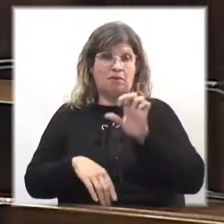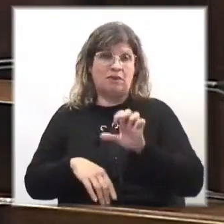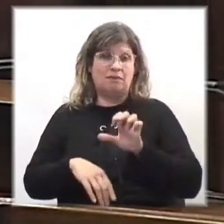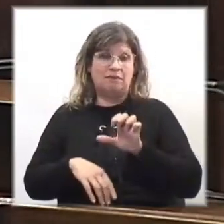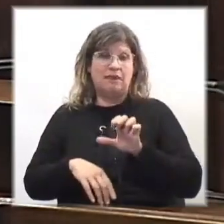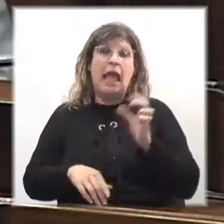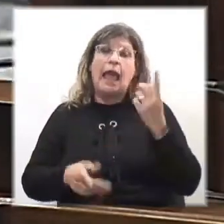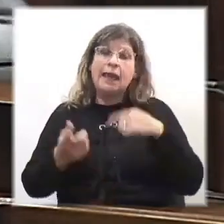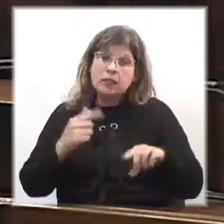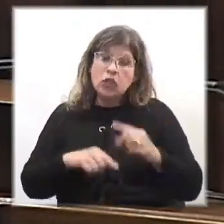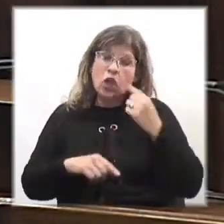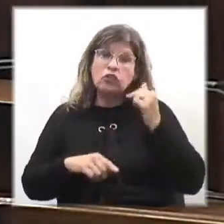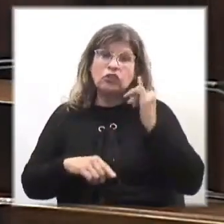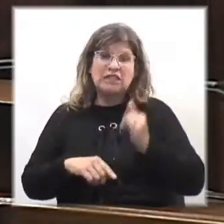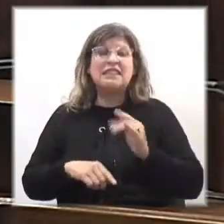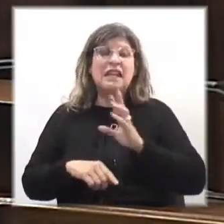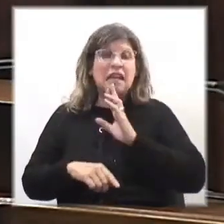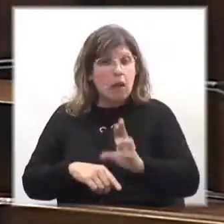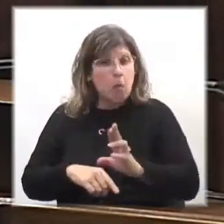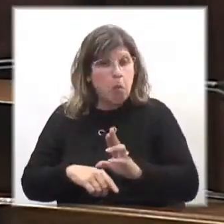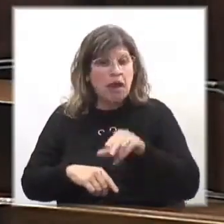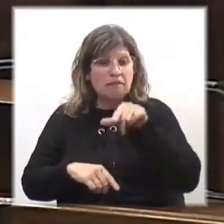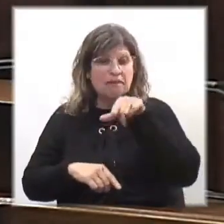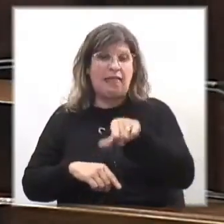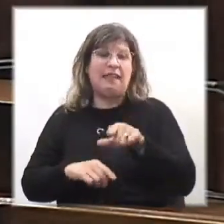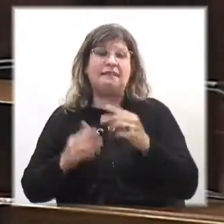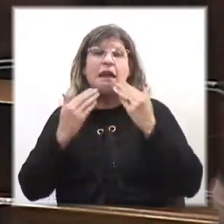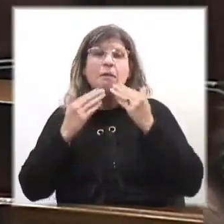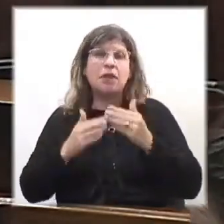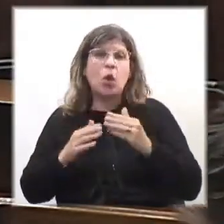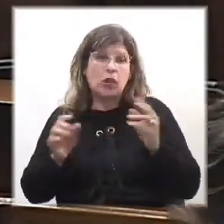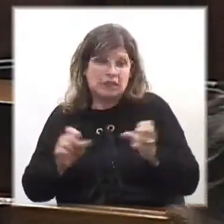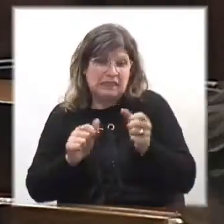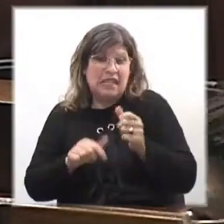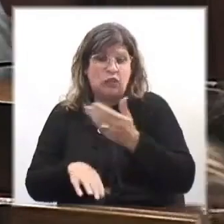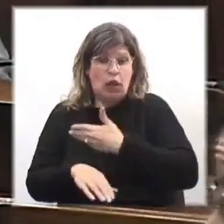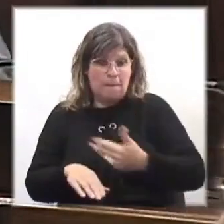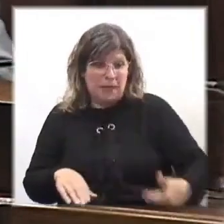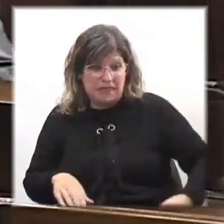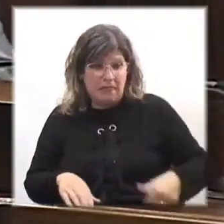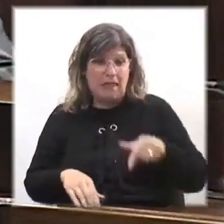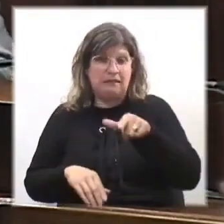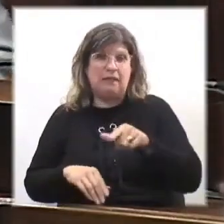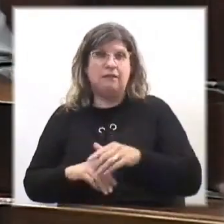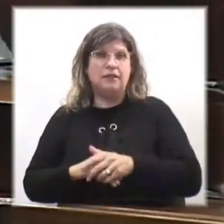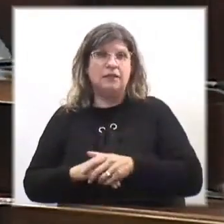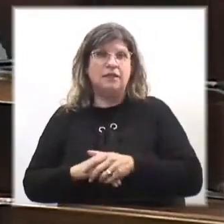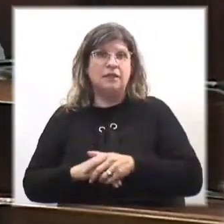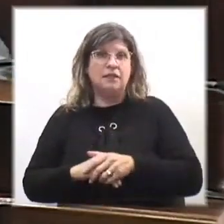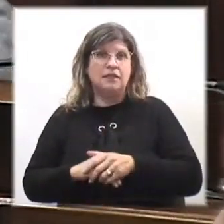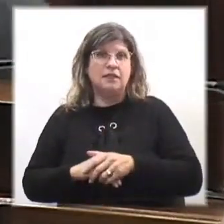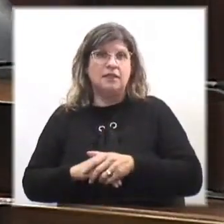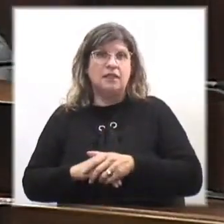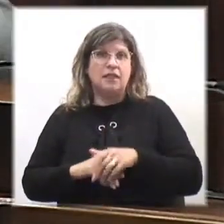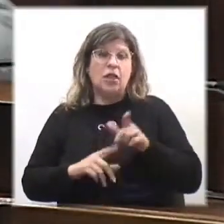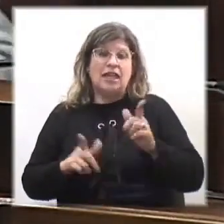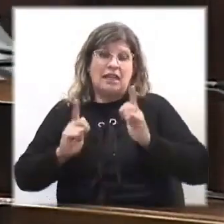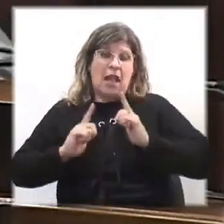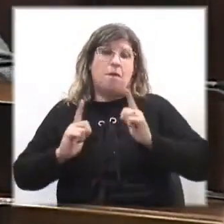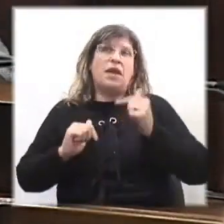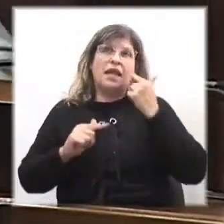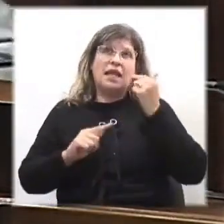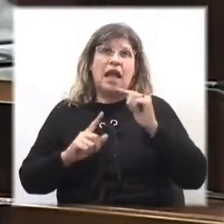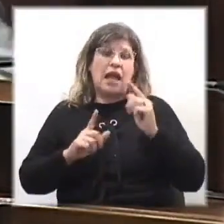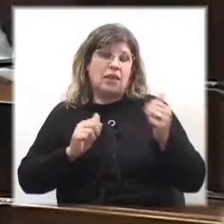Entonces si la respuesta ante esta pregunta que se le hizo al presidente es que está esperando